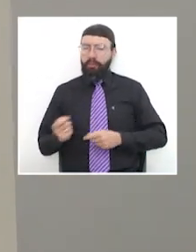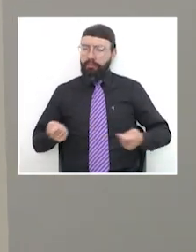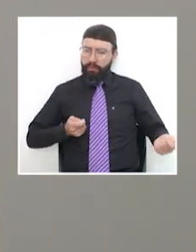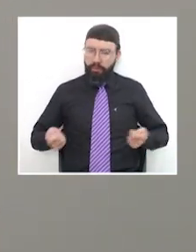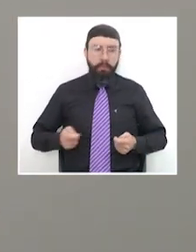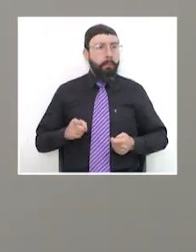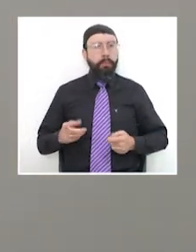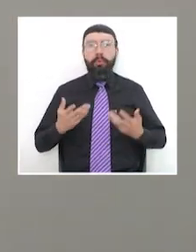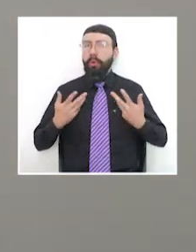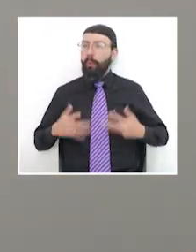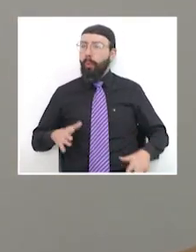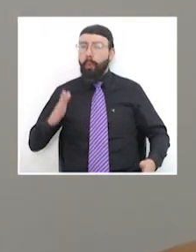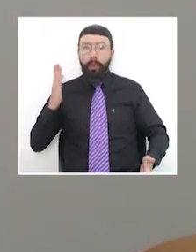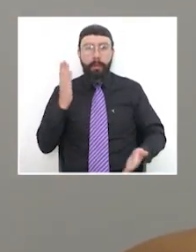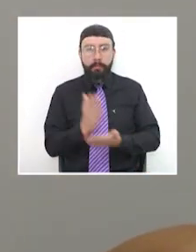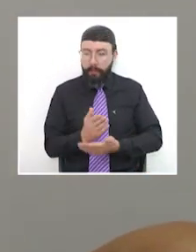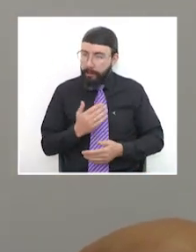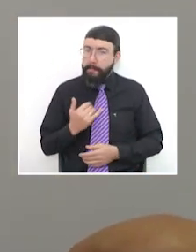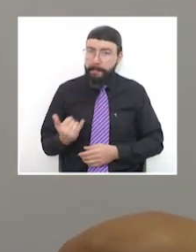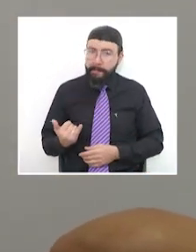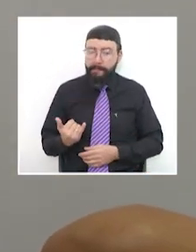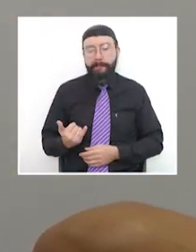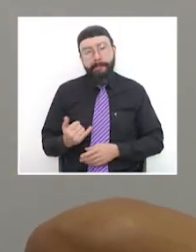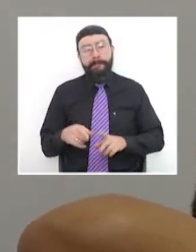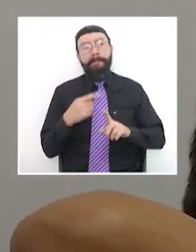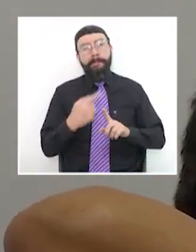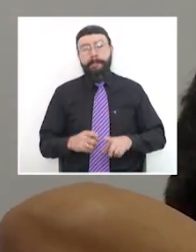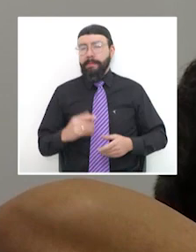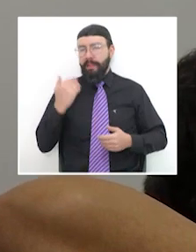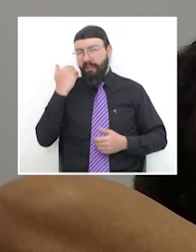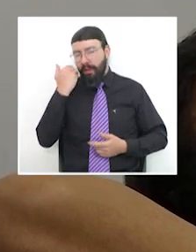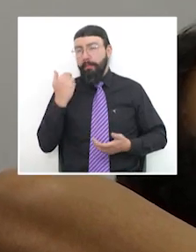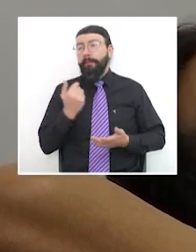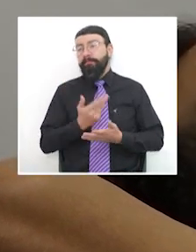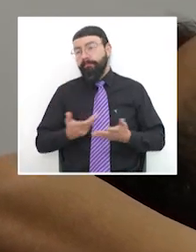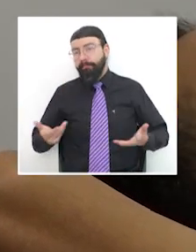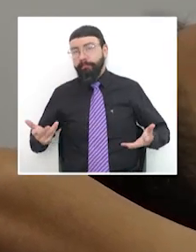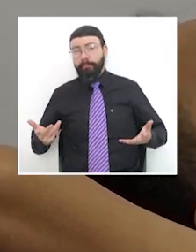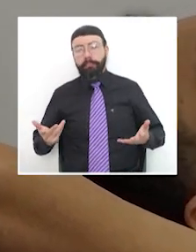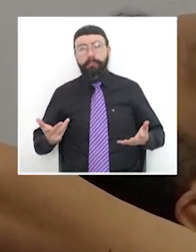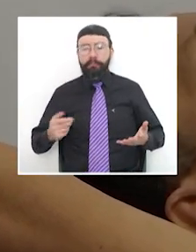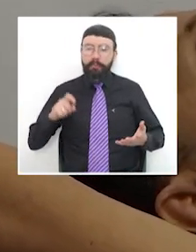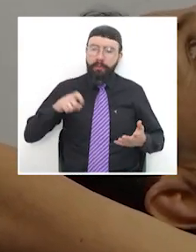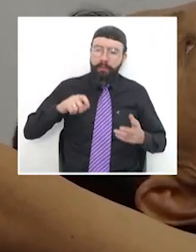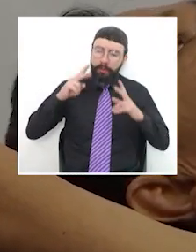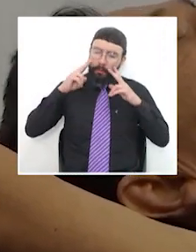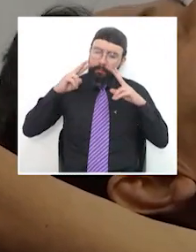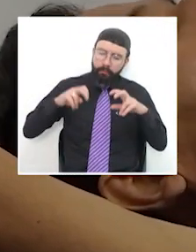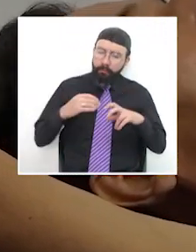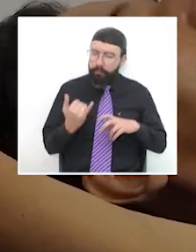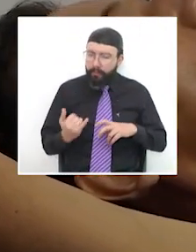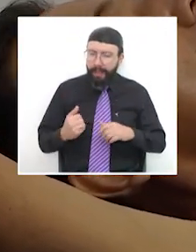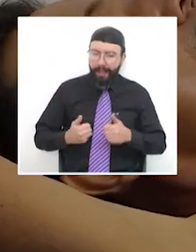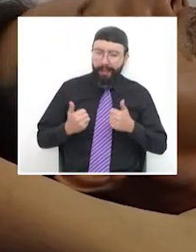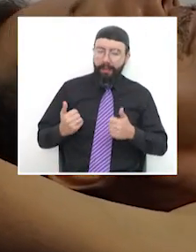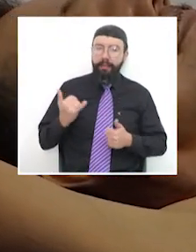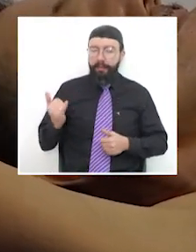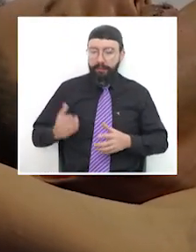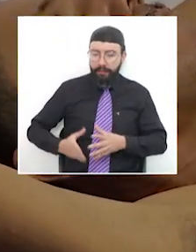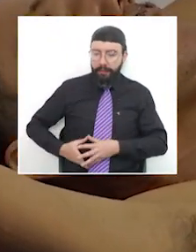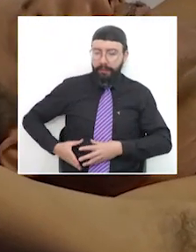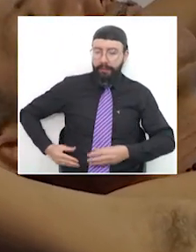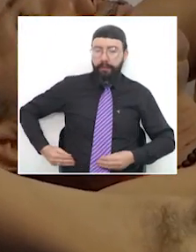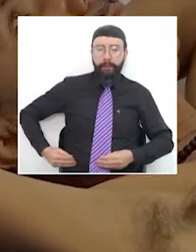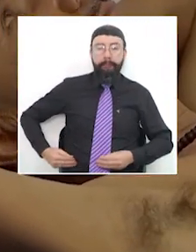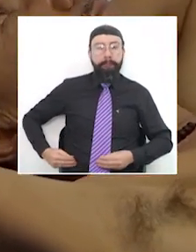alteración que presente pues se va a traducir en muchísimas enfermedades. Entonces tenemos que verlo muy bien el hígado. En este caso tenemos un grado